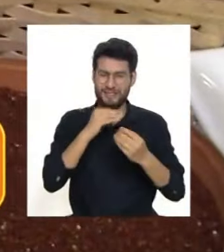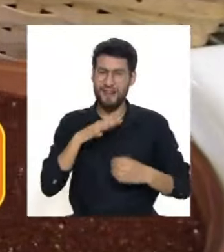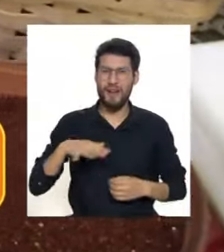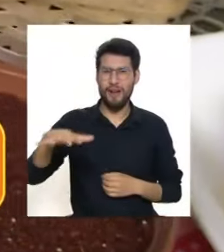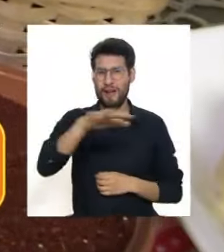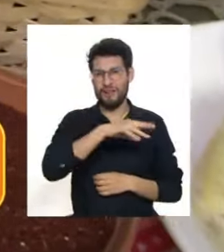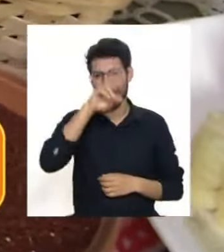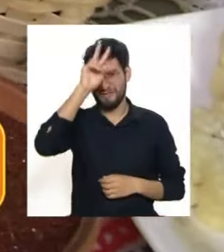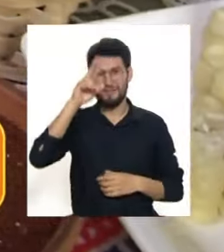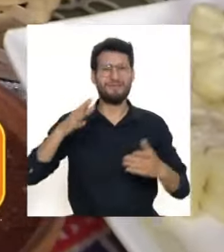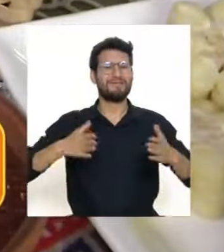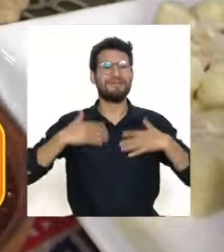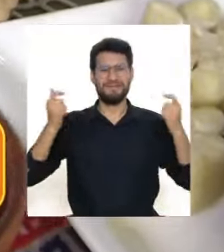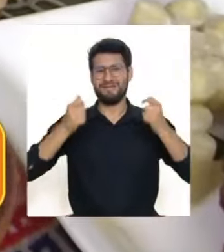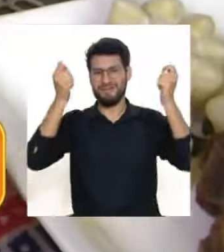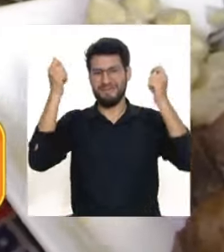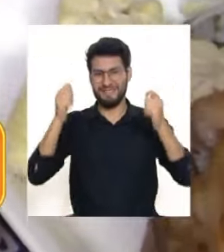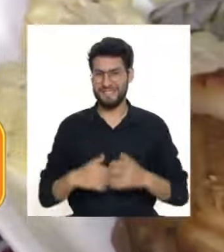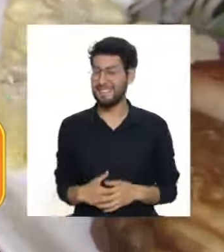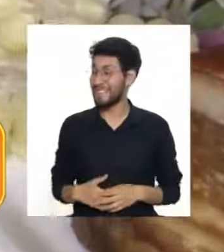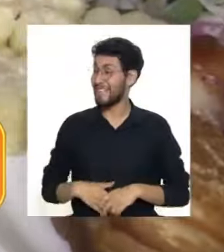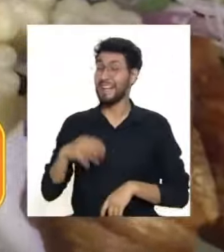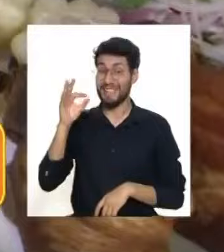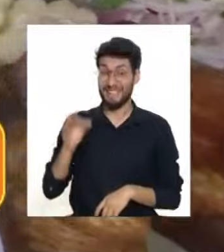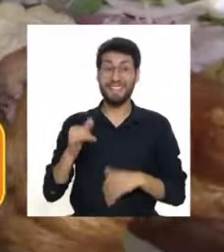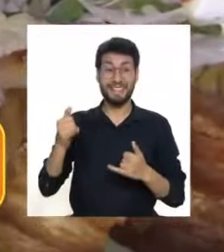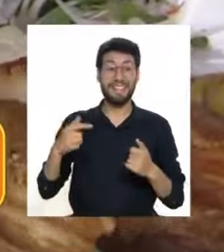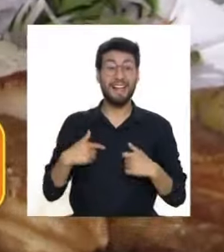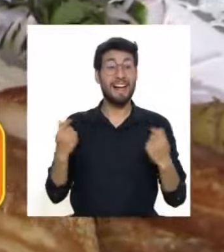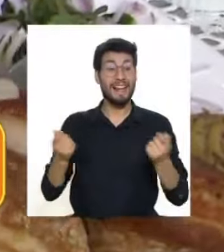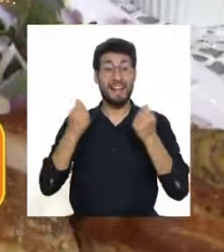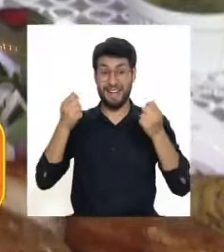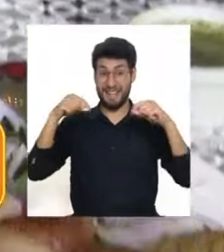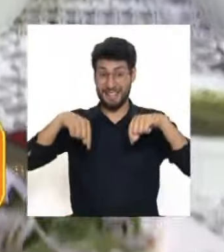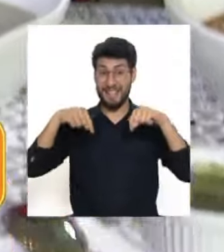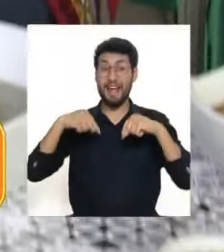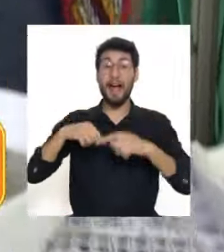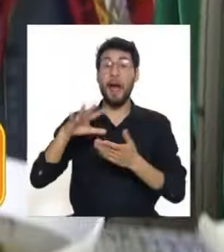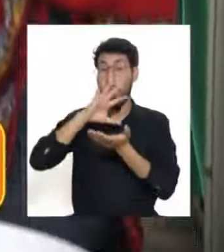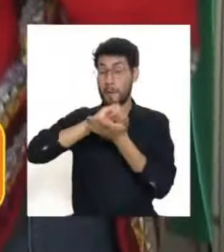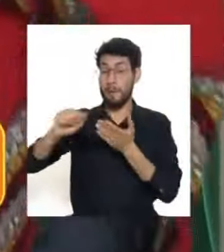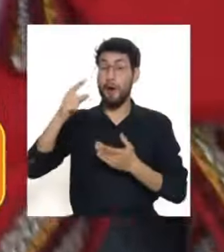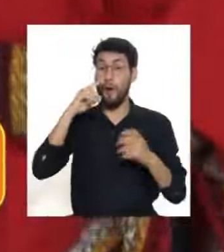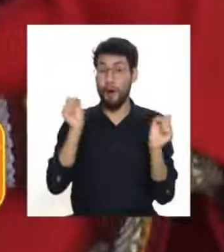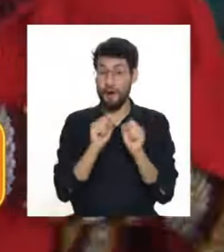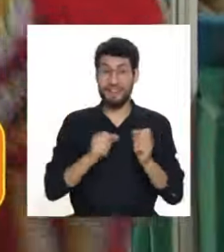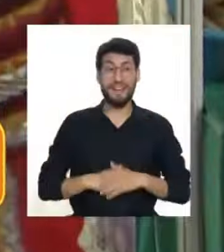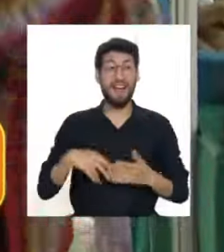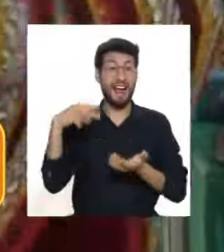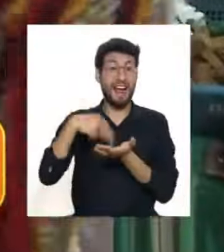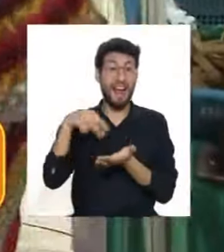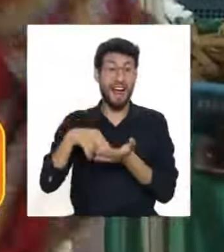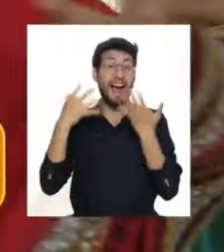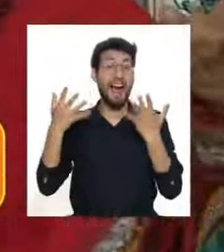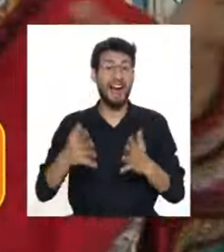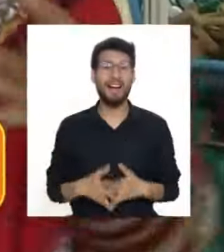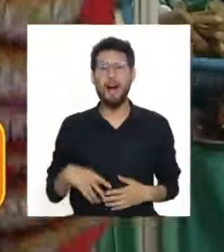la población. Un feliz día. Y por supuesto, seguimos celebrando aquí todo el mes de junio bailando